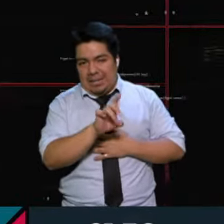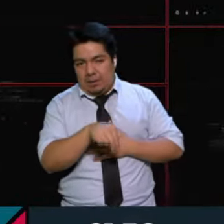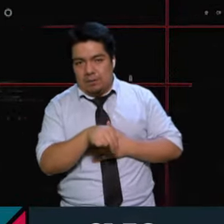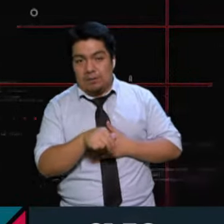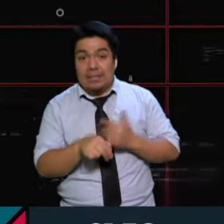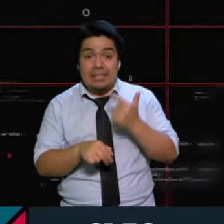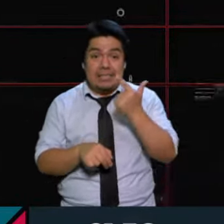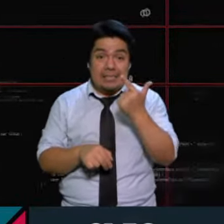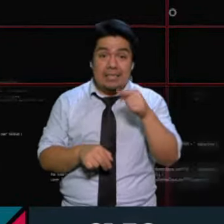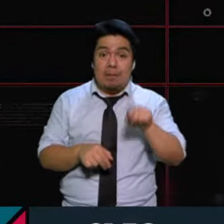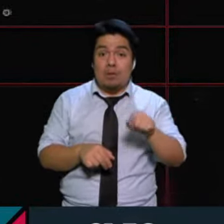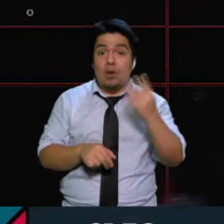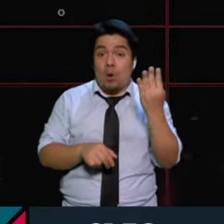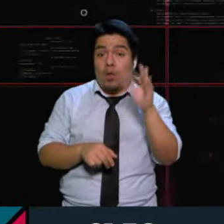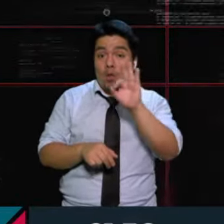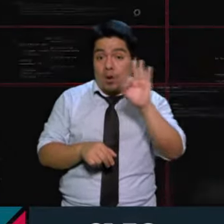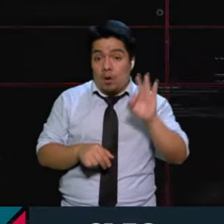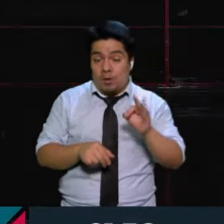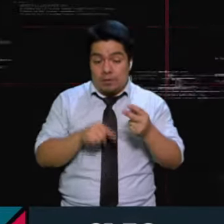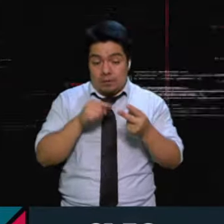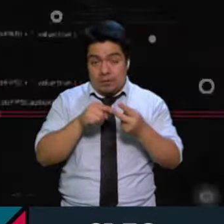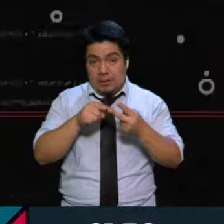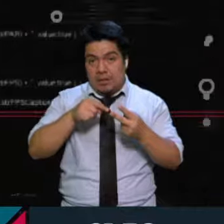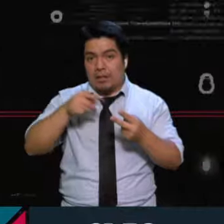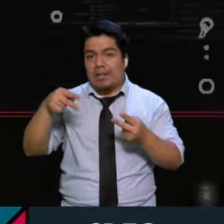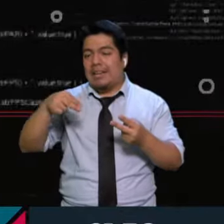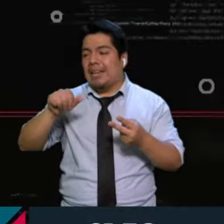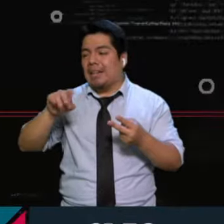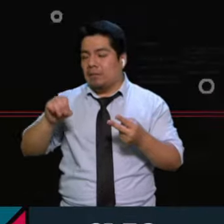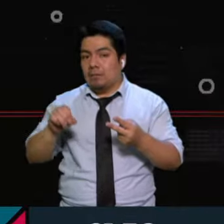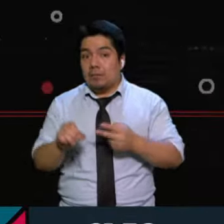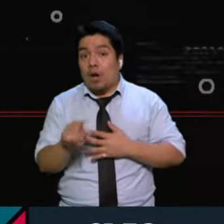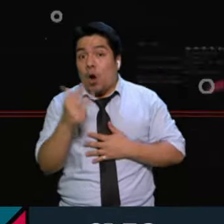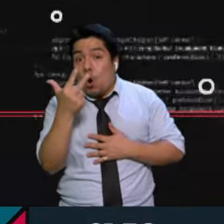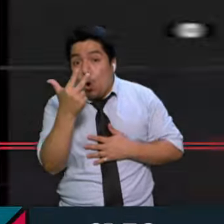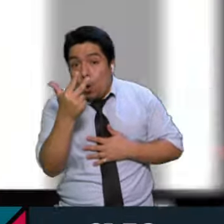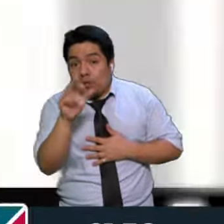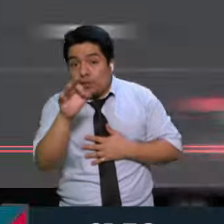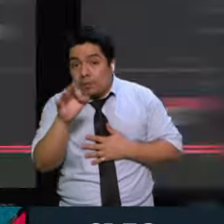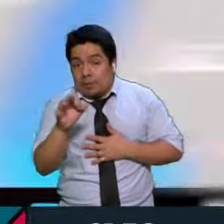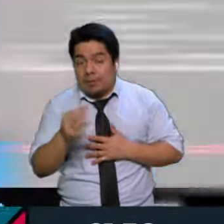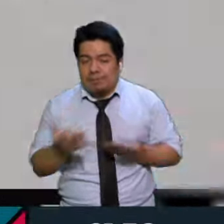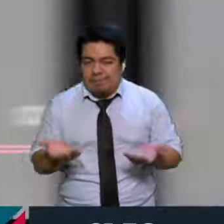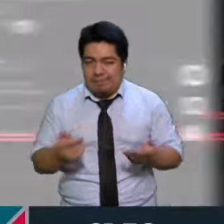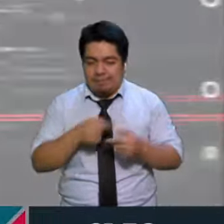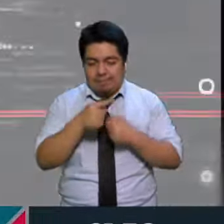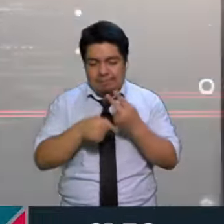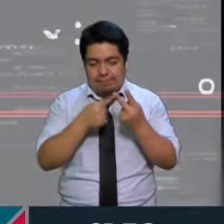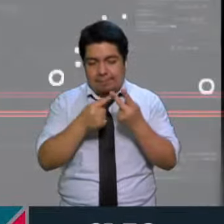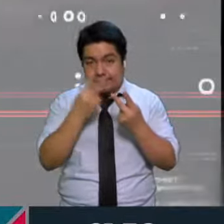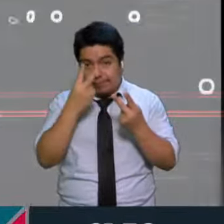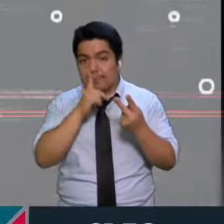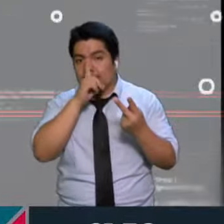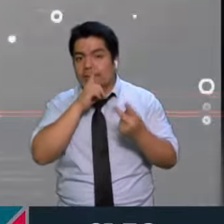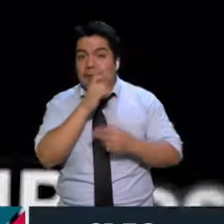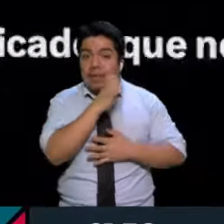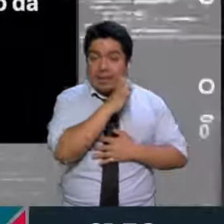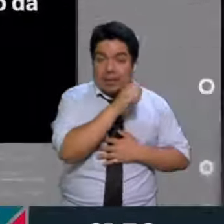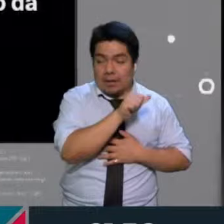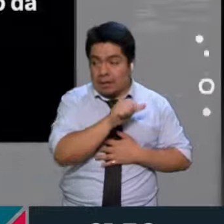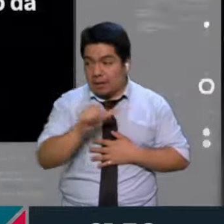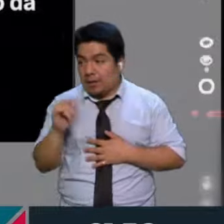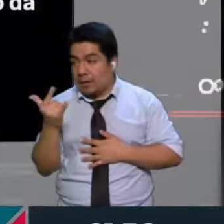de un 7.4%, y en la de Enrique Peña Nieto, que fue de un 8%. 2. Falso que de enero a junio